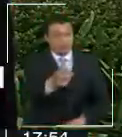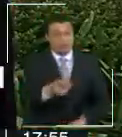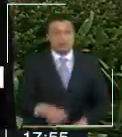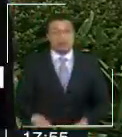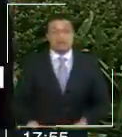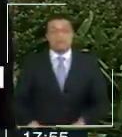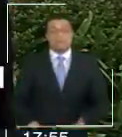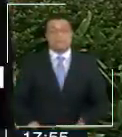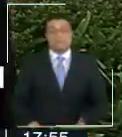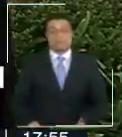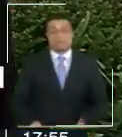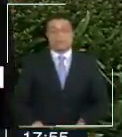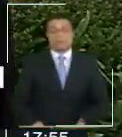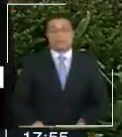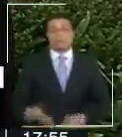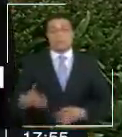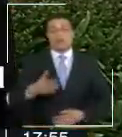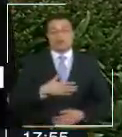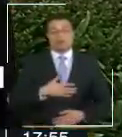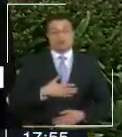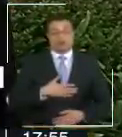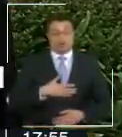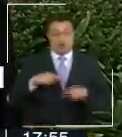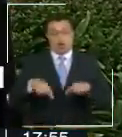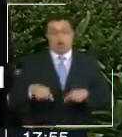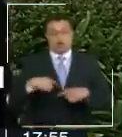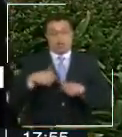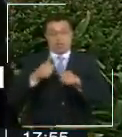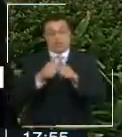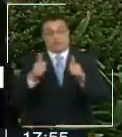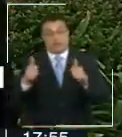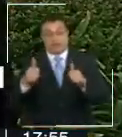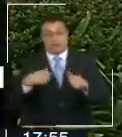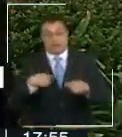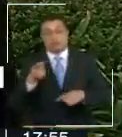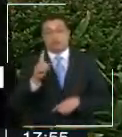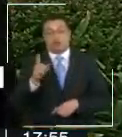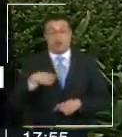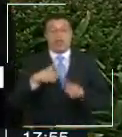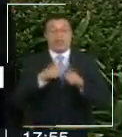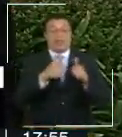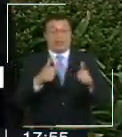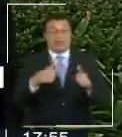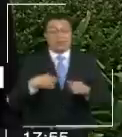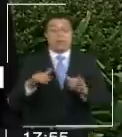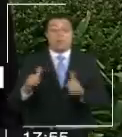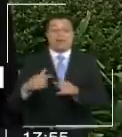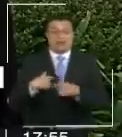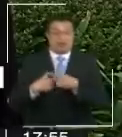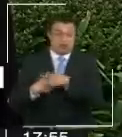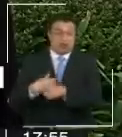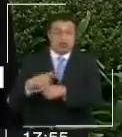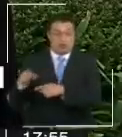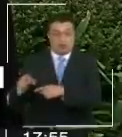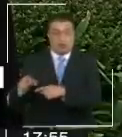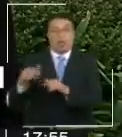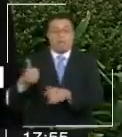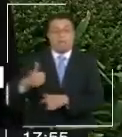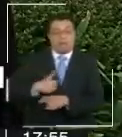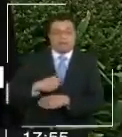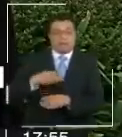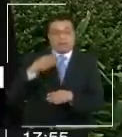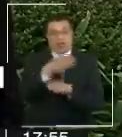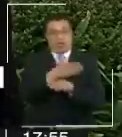Bueno, yo hoy día no soy dirigente, los dirigentes de mi partido estuvieron permanentemente presentes, sin